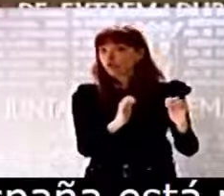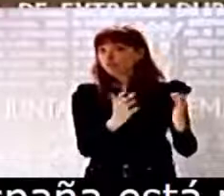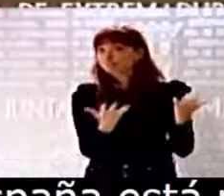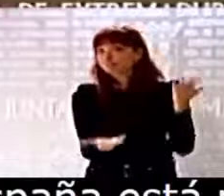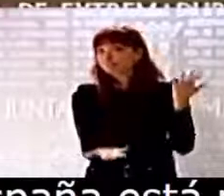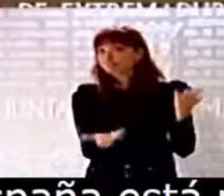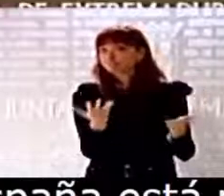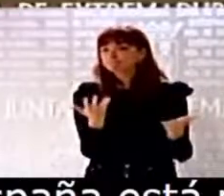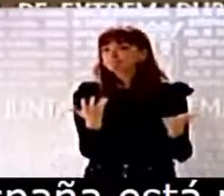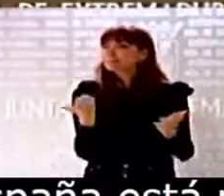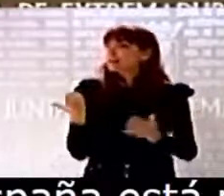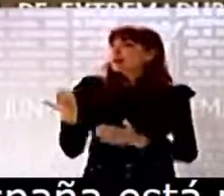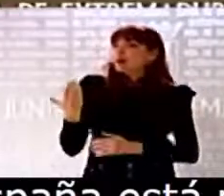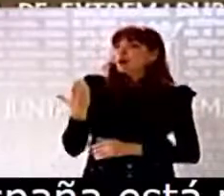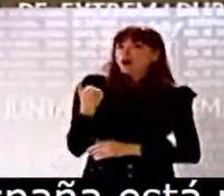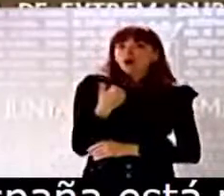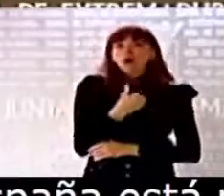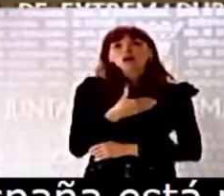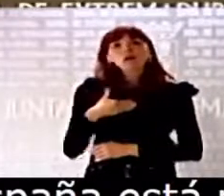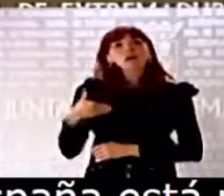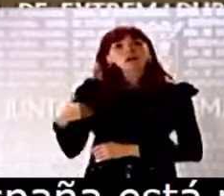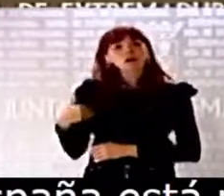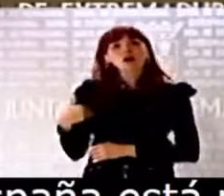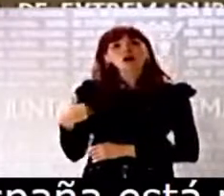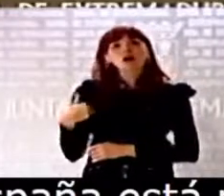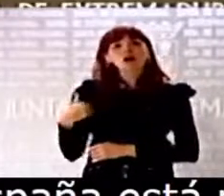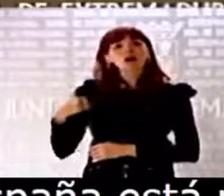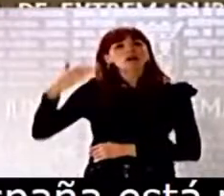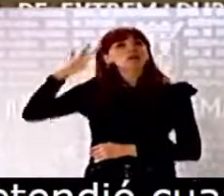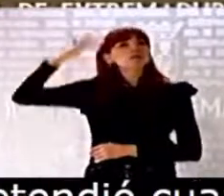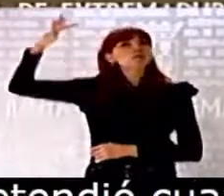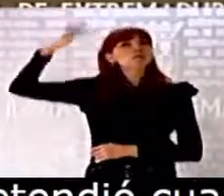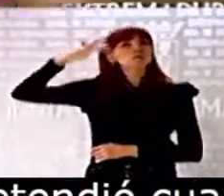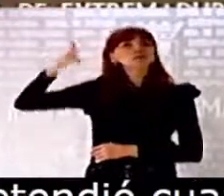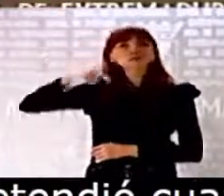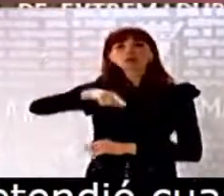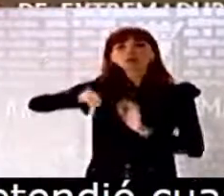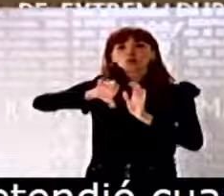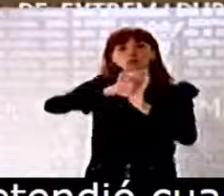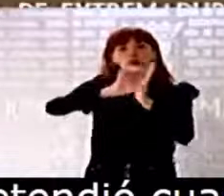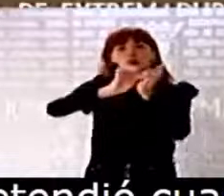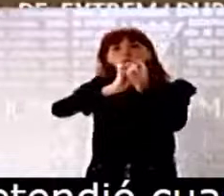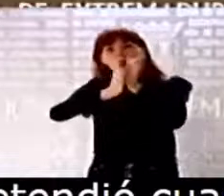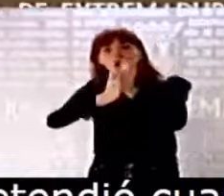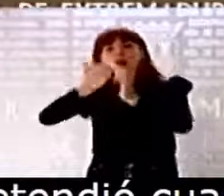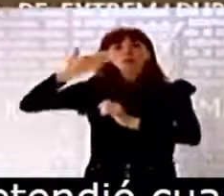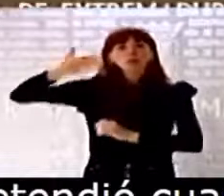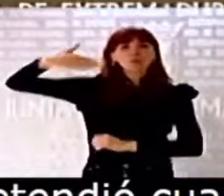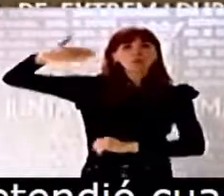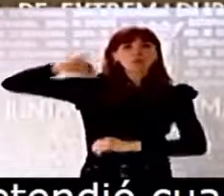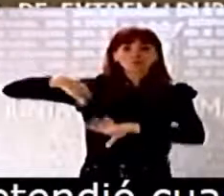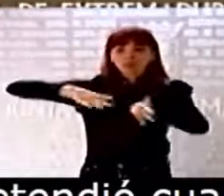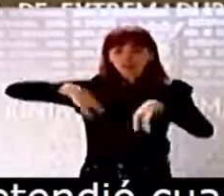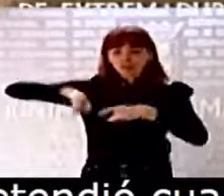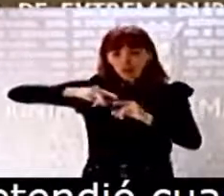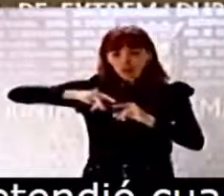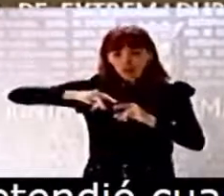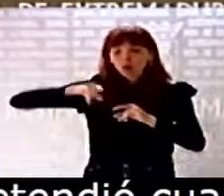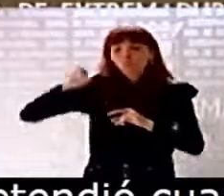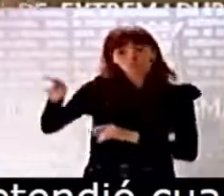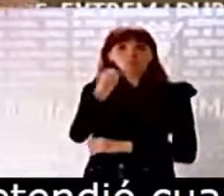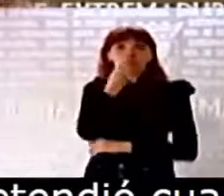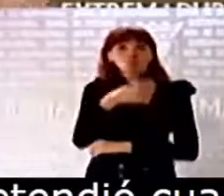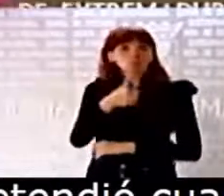se pretendió cuando el inicio de la transición y la Constitución como Cámara de Representación Territorial, pues está muy